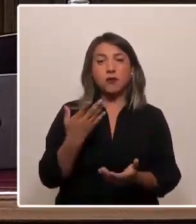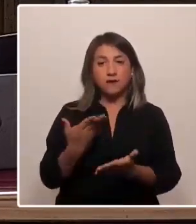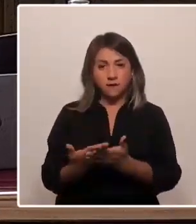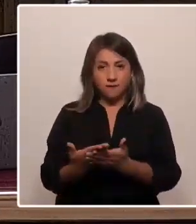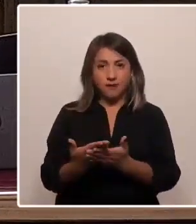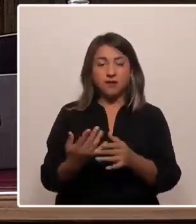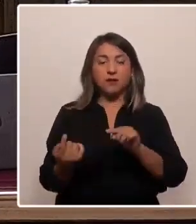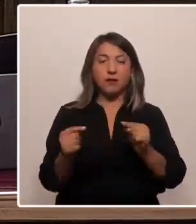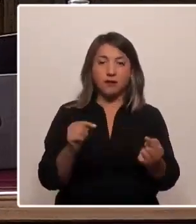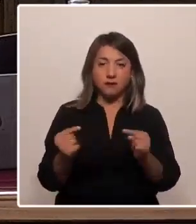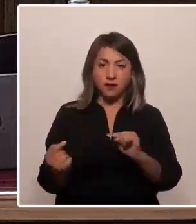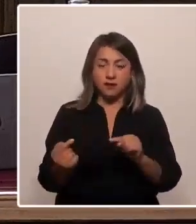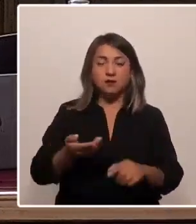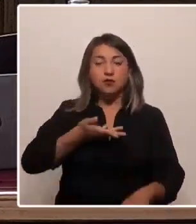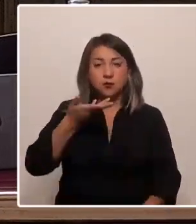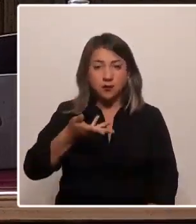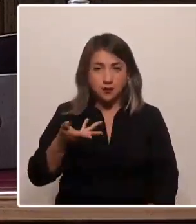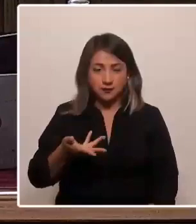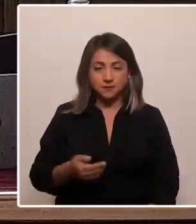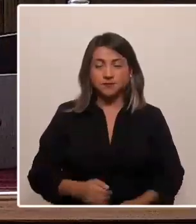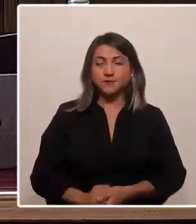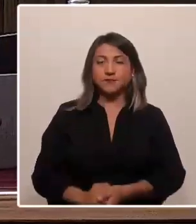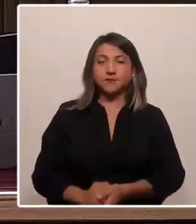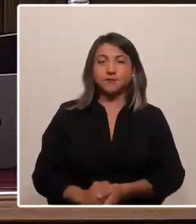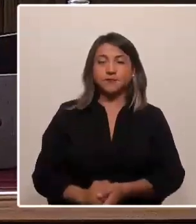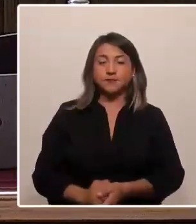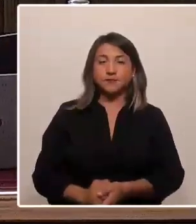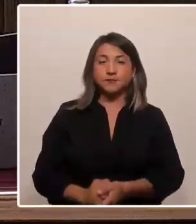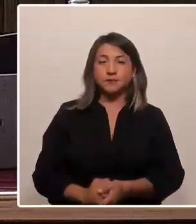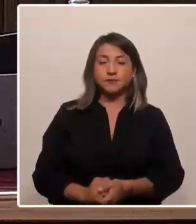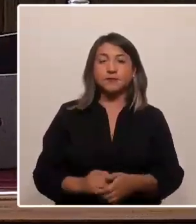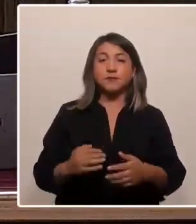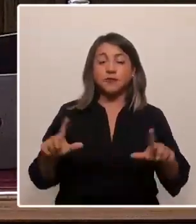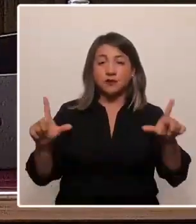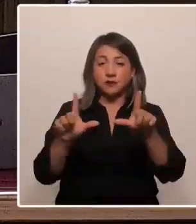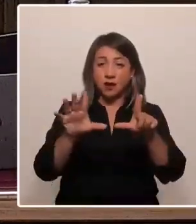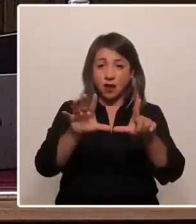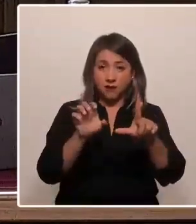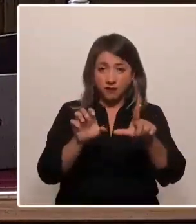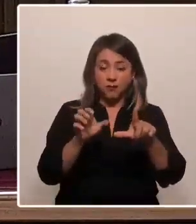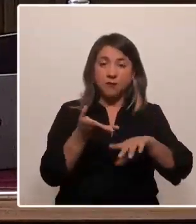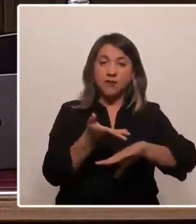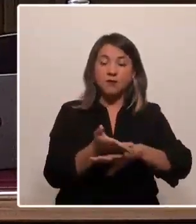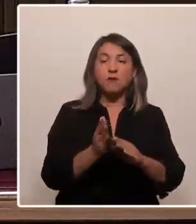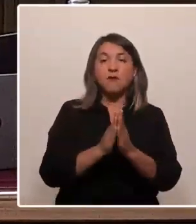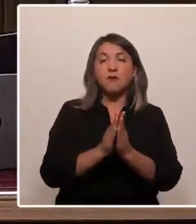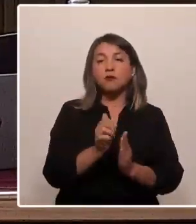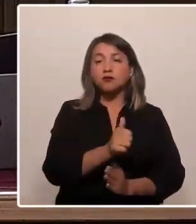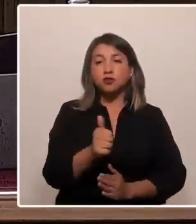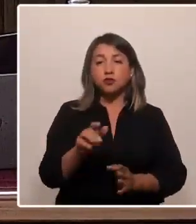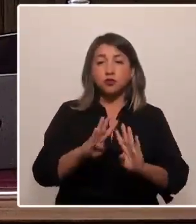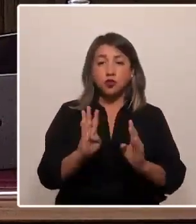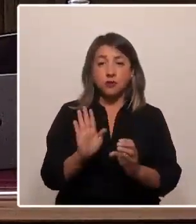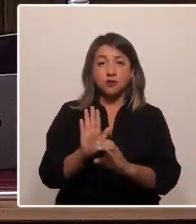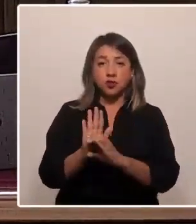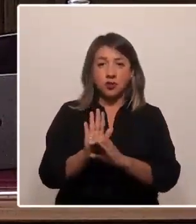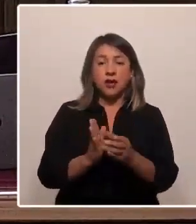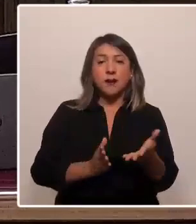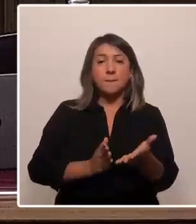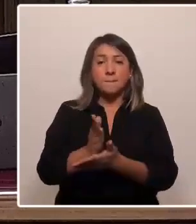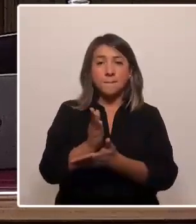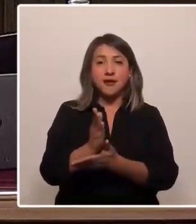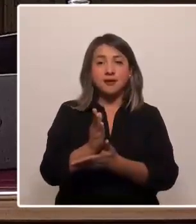el debate. Para efectos del registro histórico, solicitamos a las y los convencionales que al inicio de